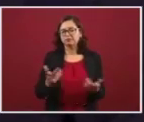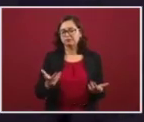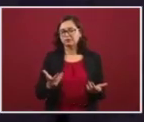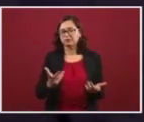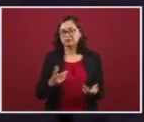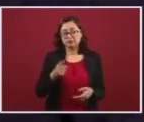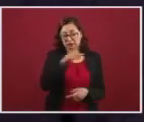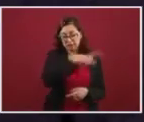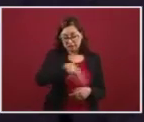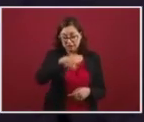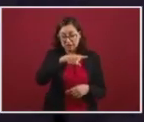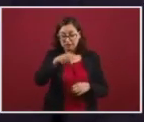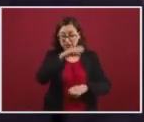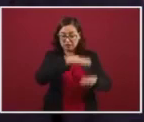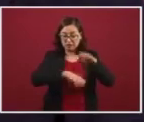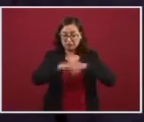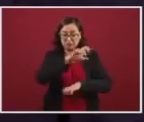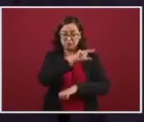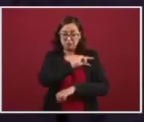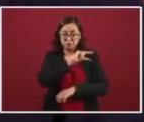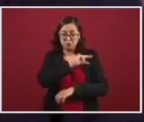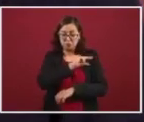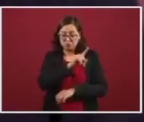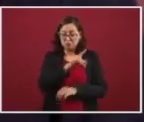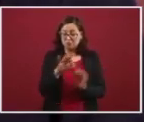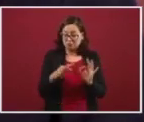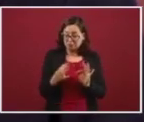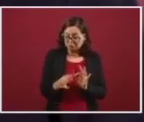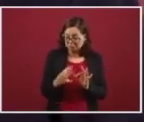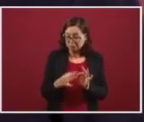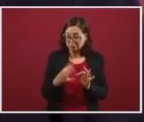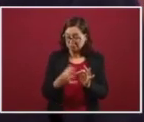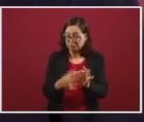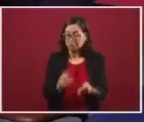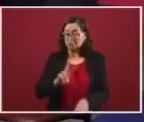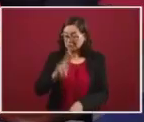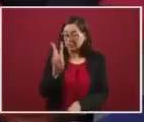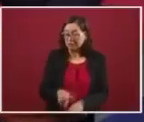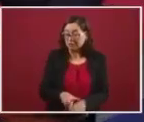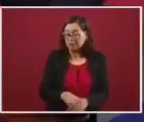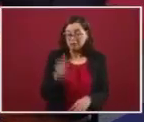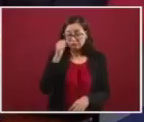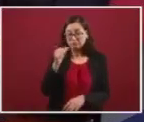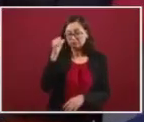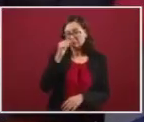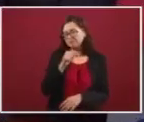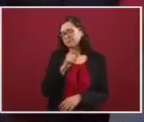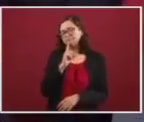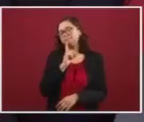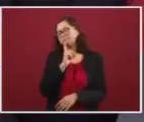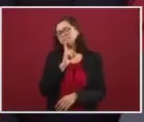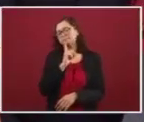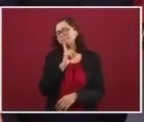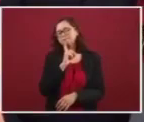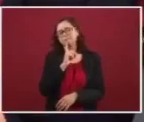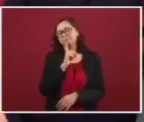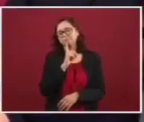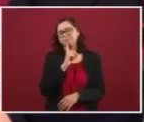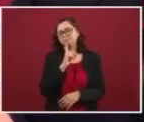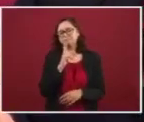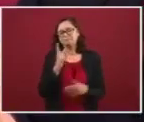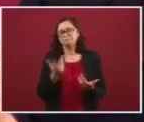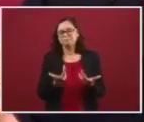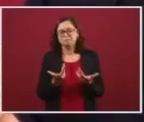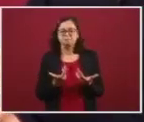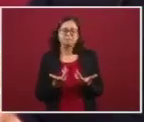las empresas particulares son más eficientes, y esto lleva a que haya